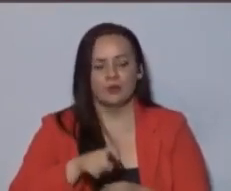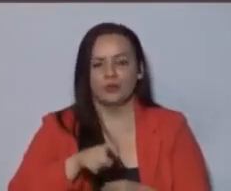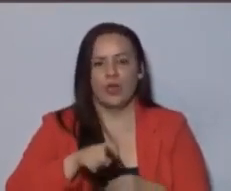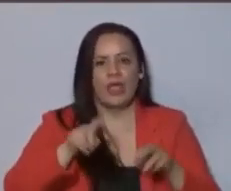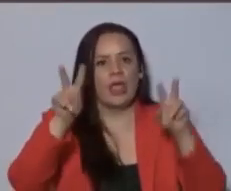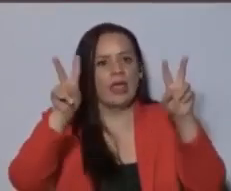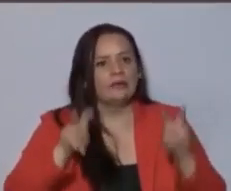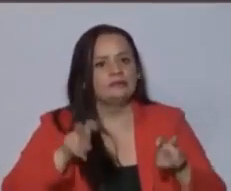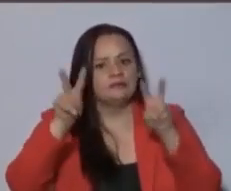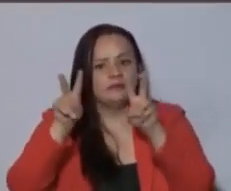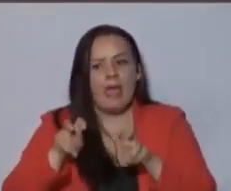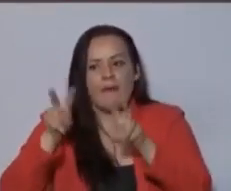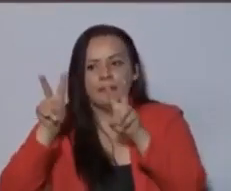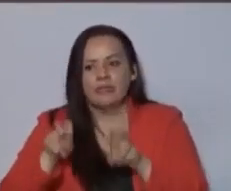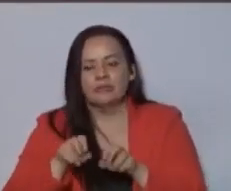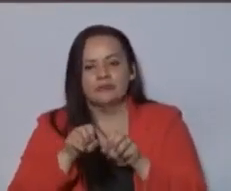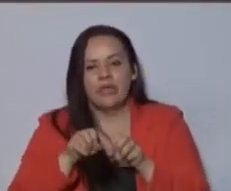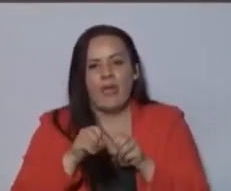exámenes masivos.